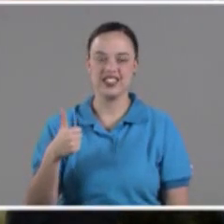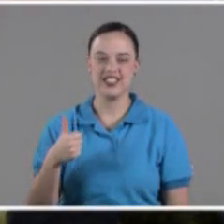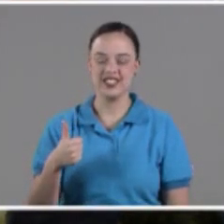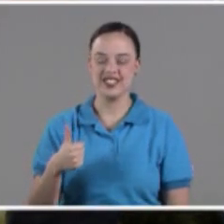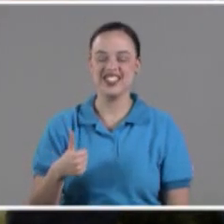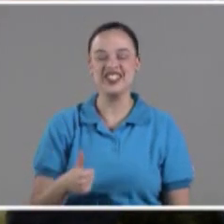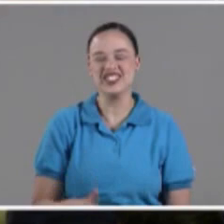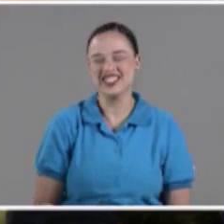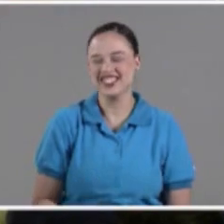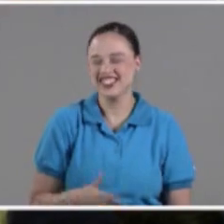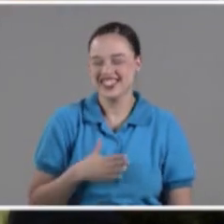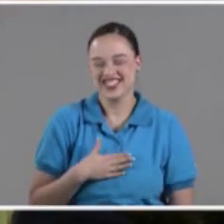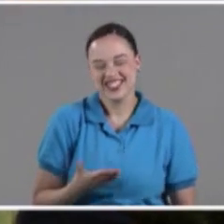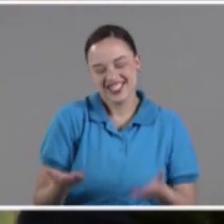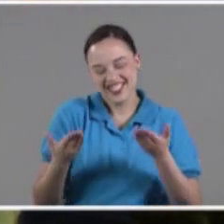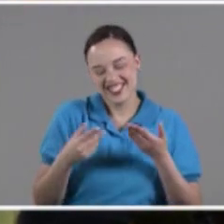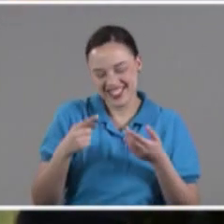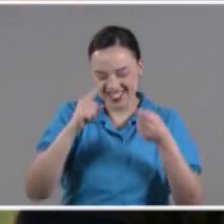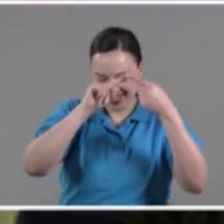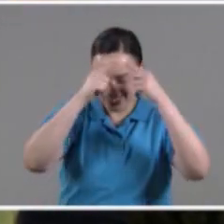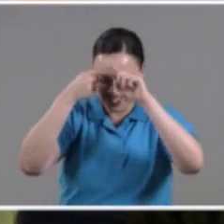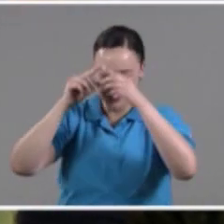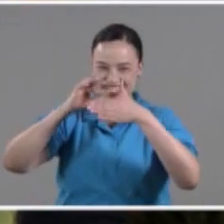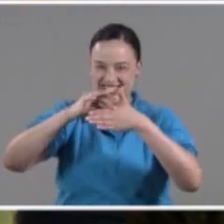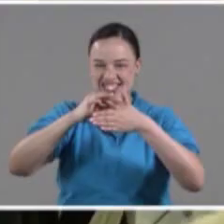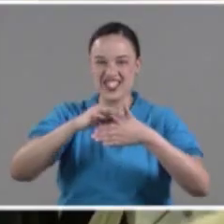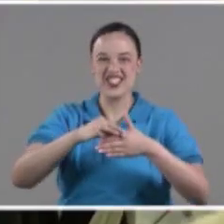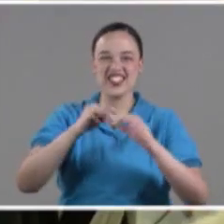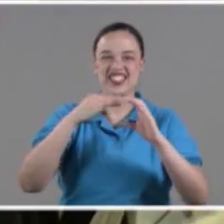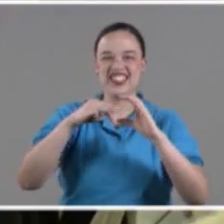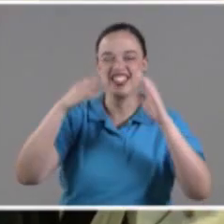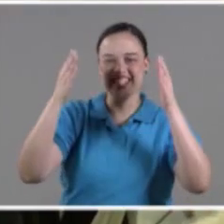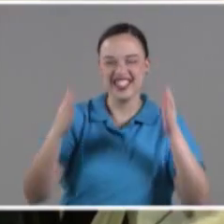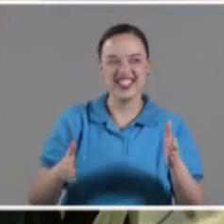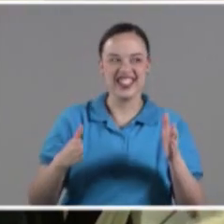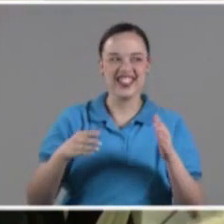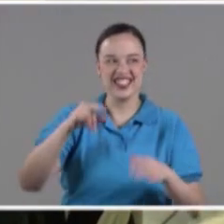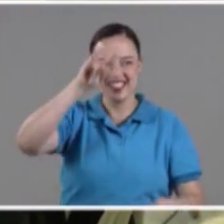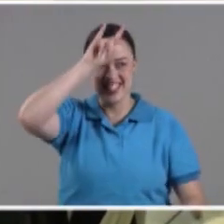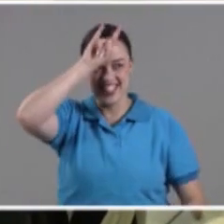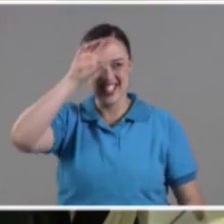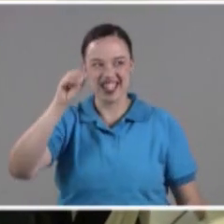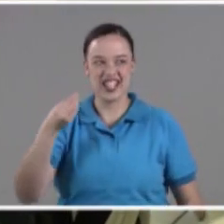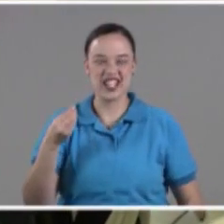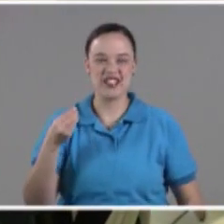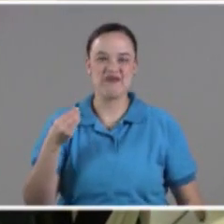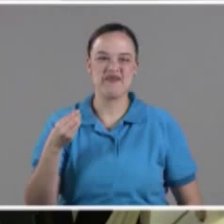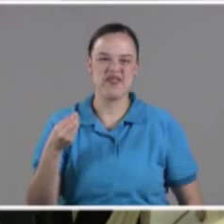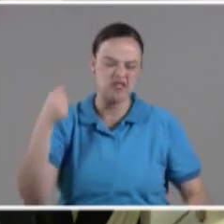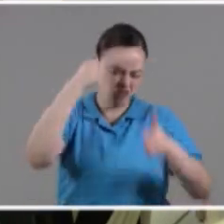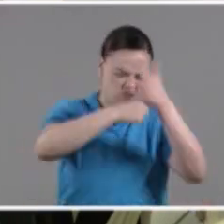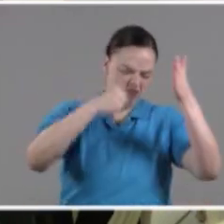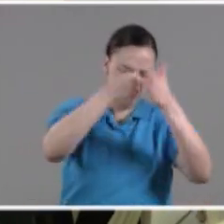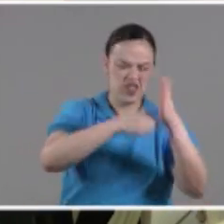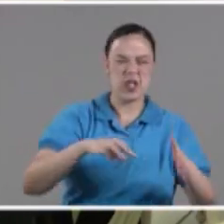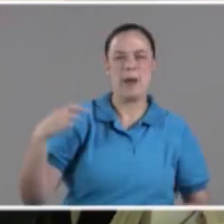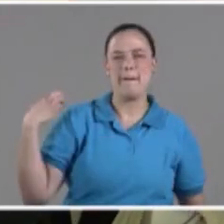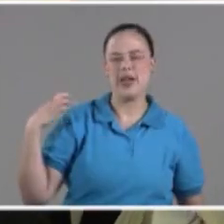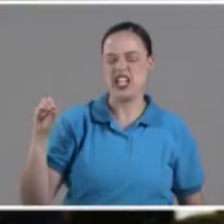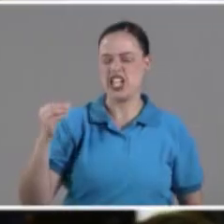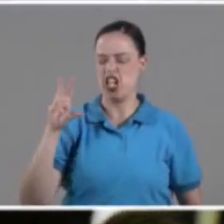me fue dada una espina en la carne un Mensajero de Satanás que me abofetee para que no me enaltezca